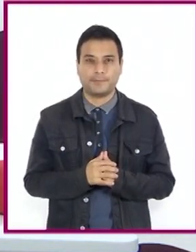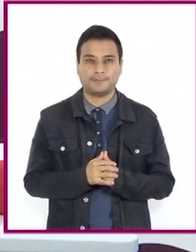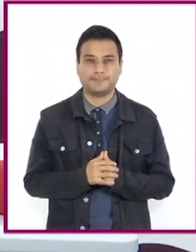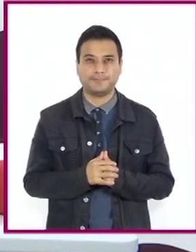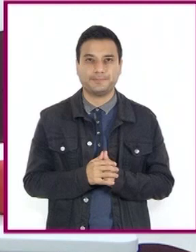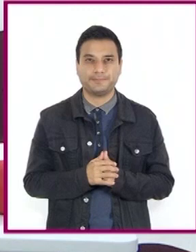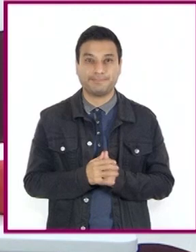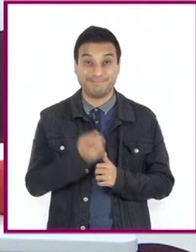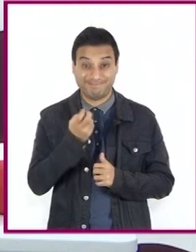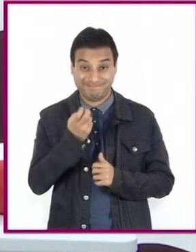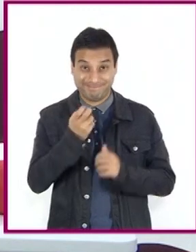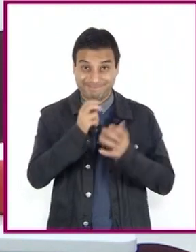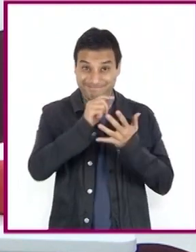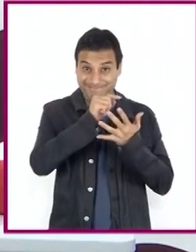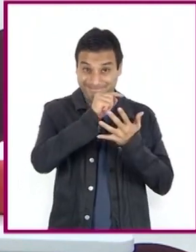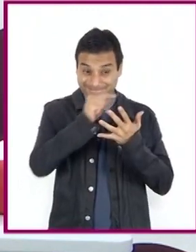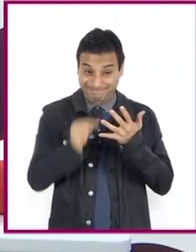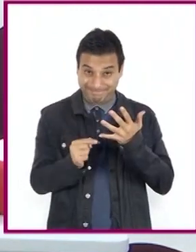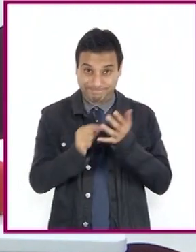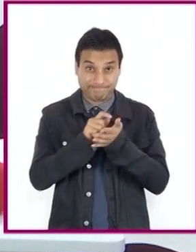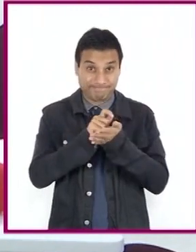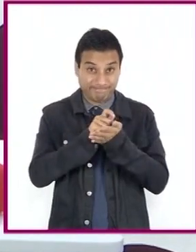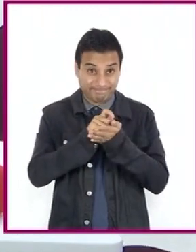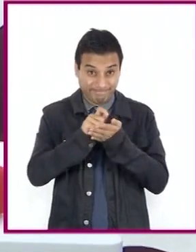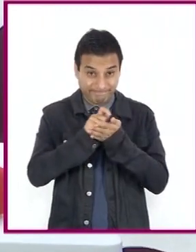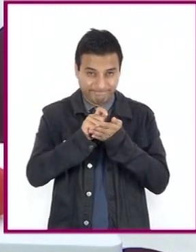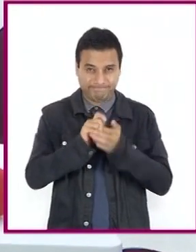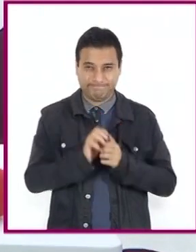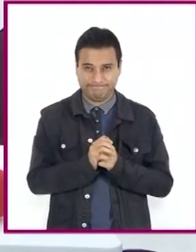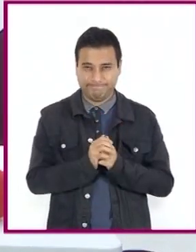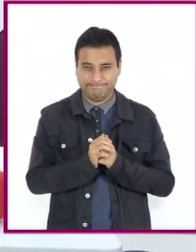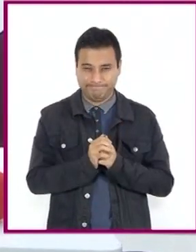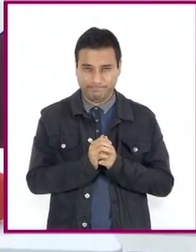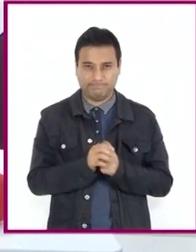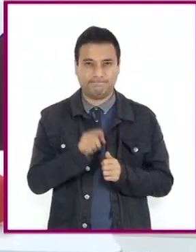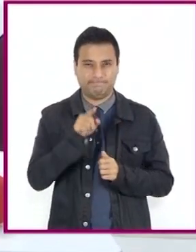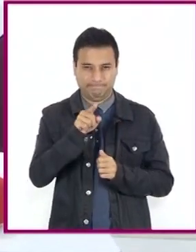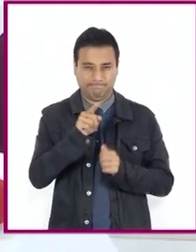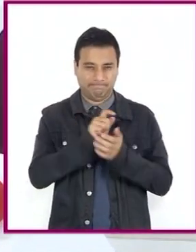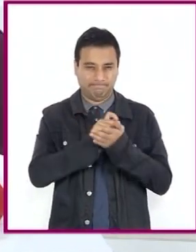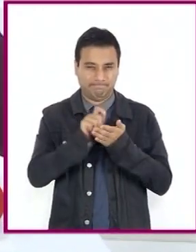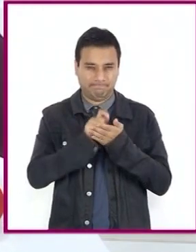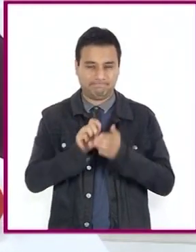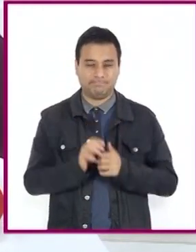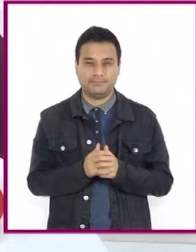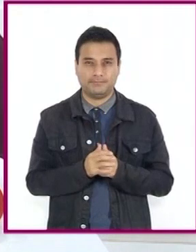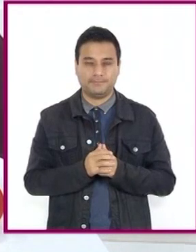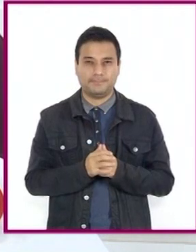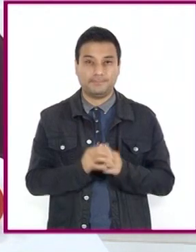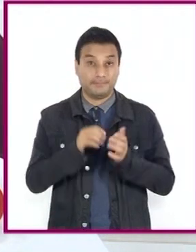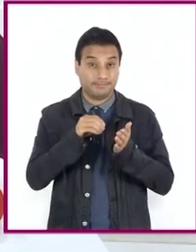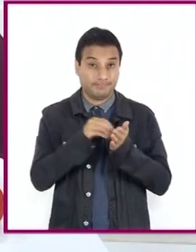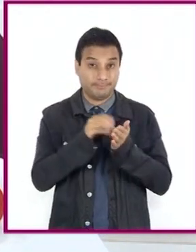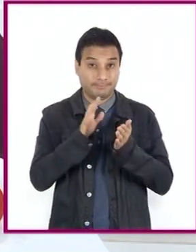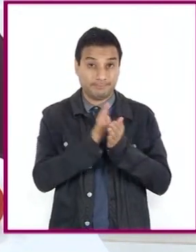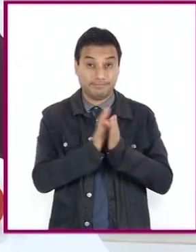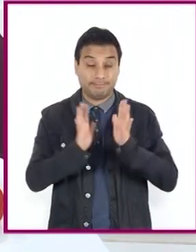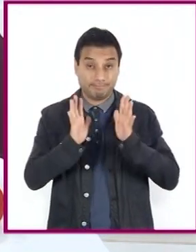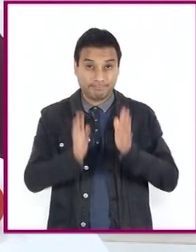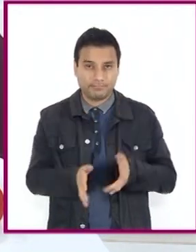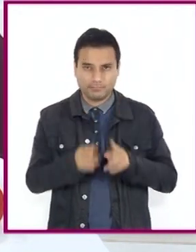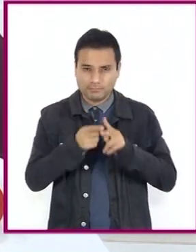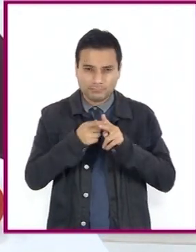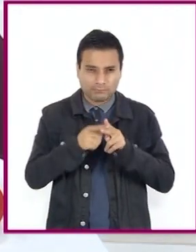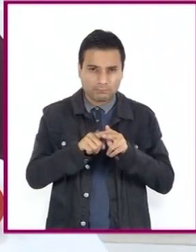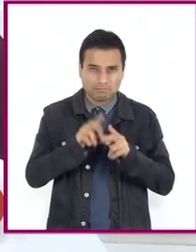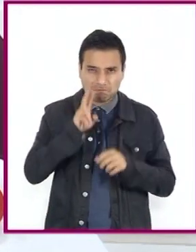Registren todas estas propiedades iniciales de los reactivos en su tabla. Registren el estado de agregación inicial de cada